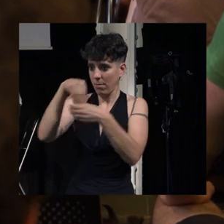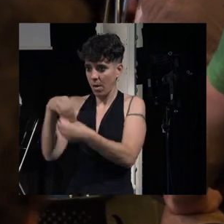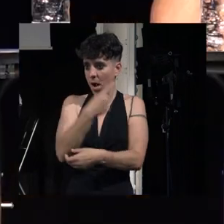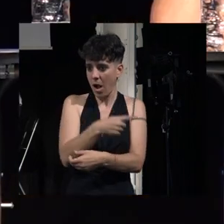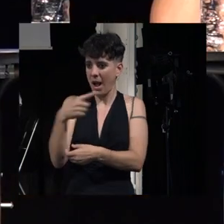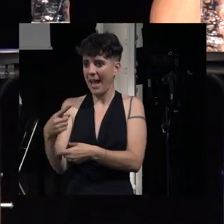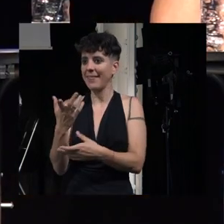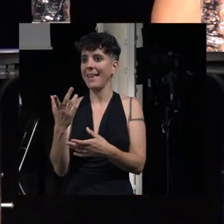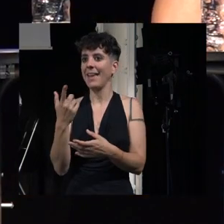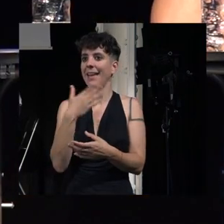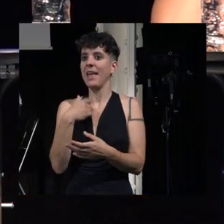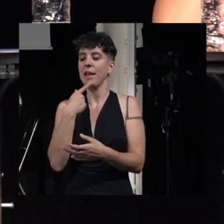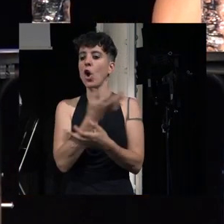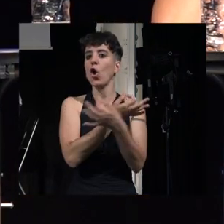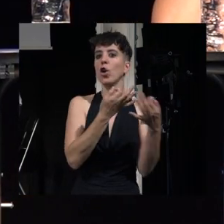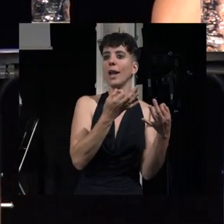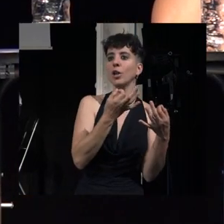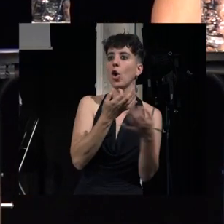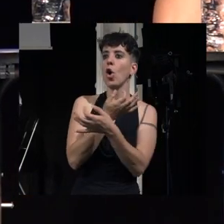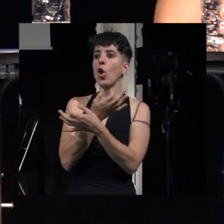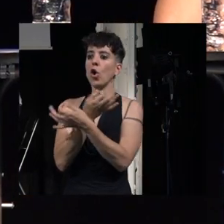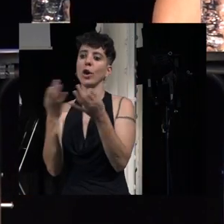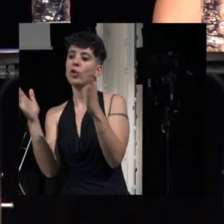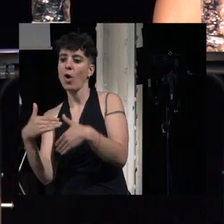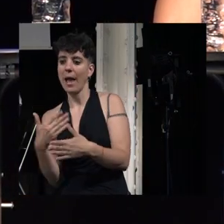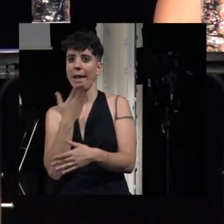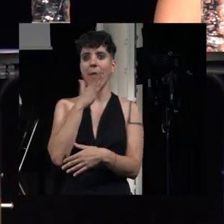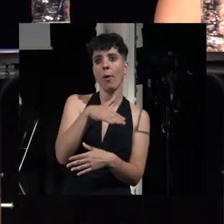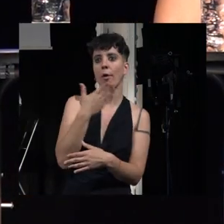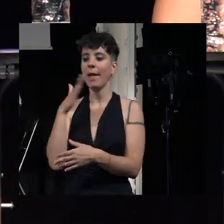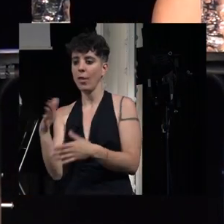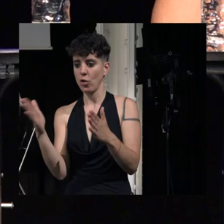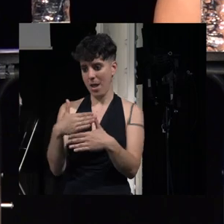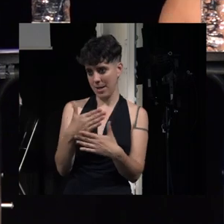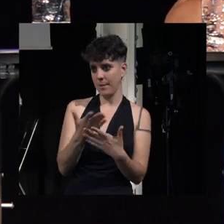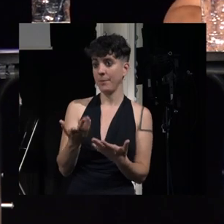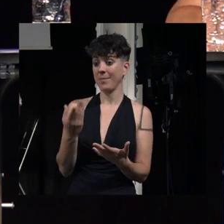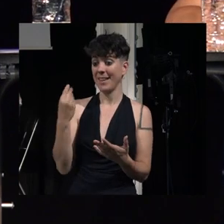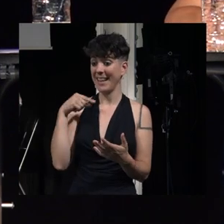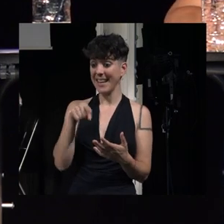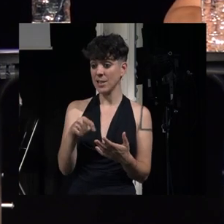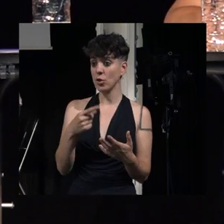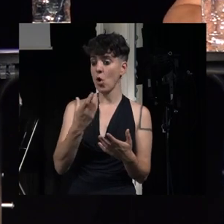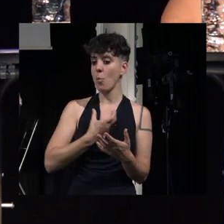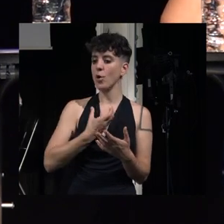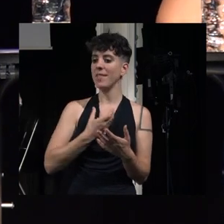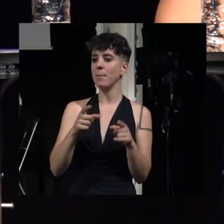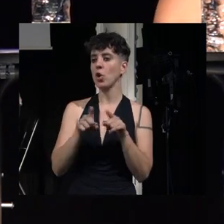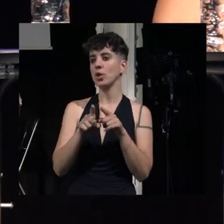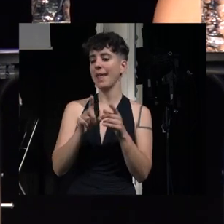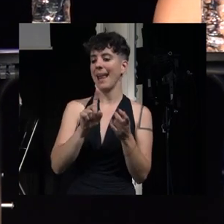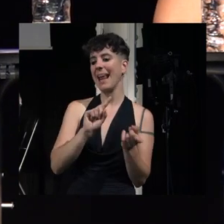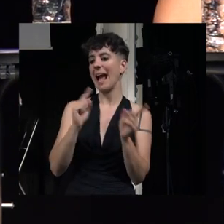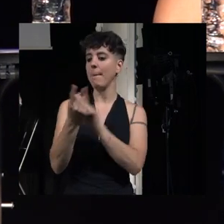lo incorrecto. Y que eso de alguna manera ha llegado o no ha sido desplazado por los municipios del cambio.